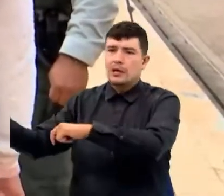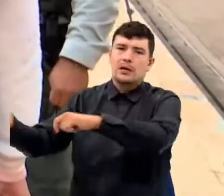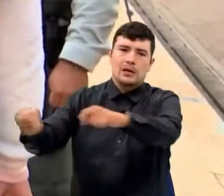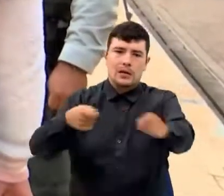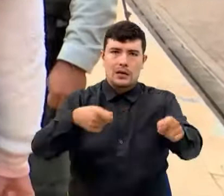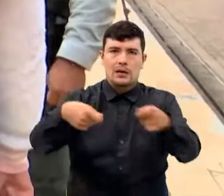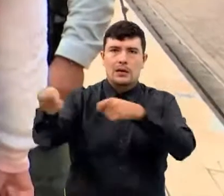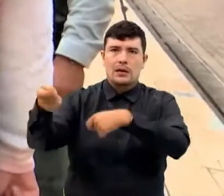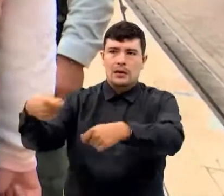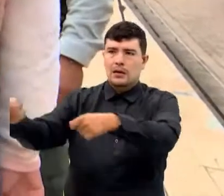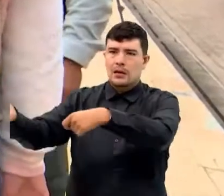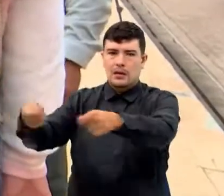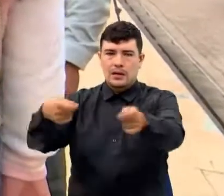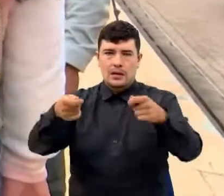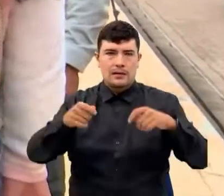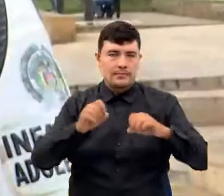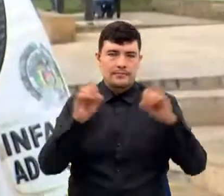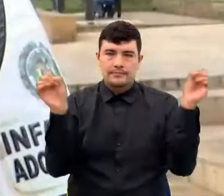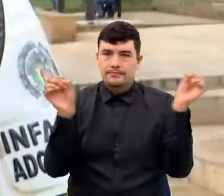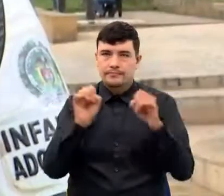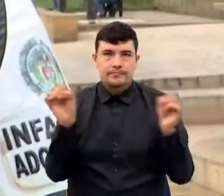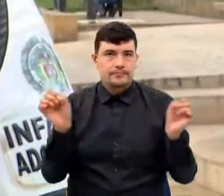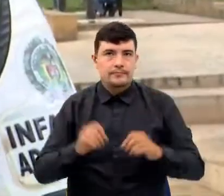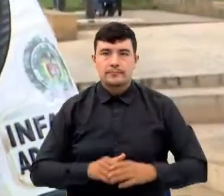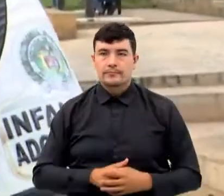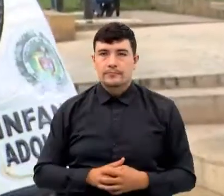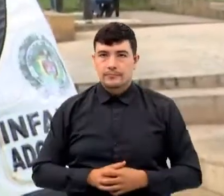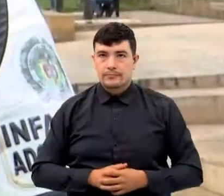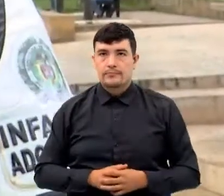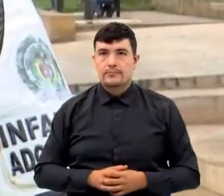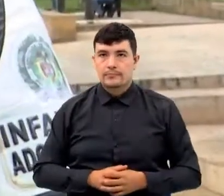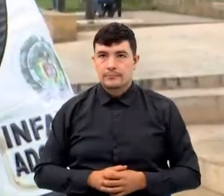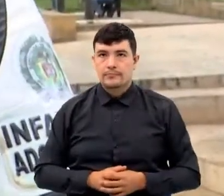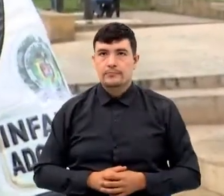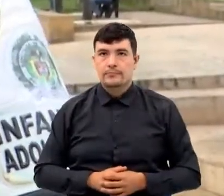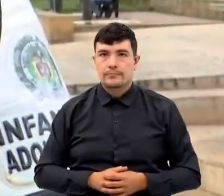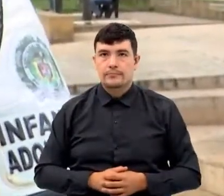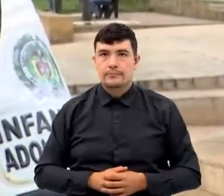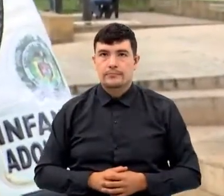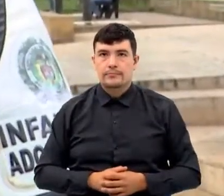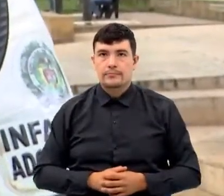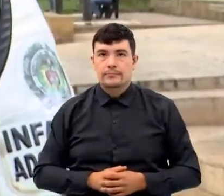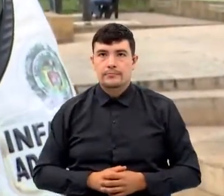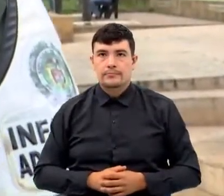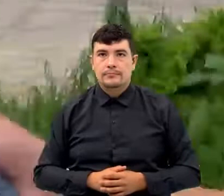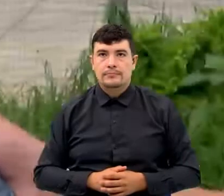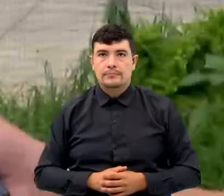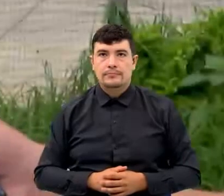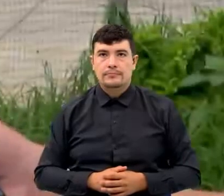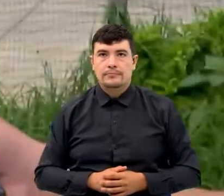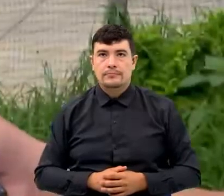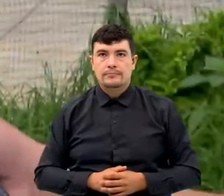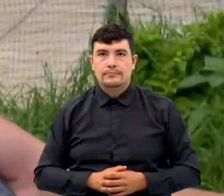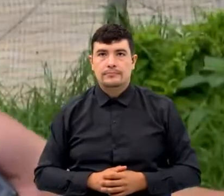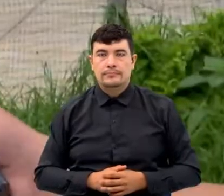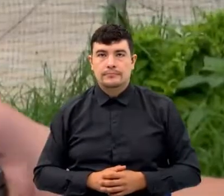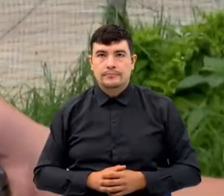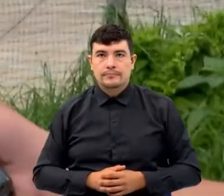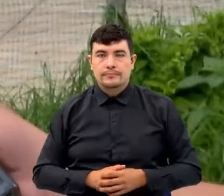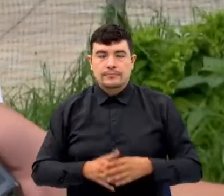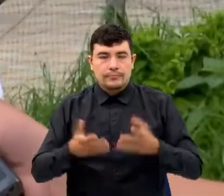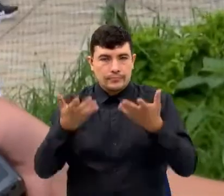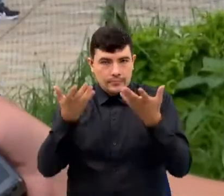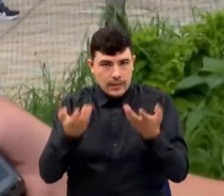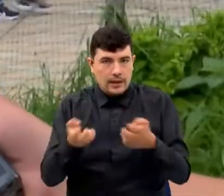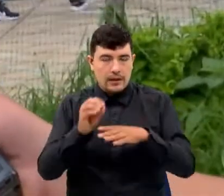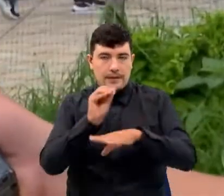llevar por un disfraz realmente que llame la atención, pues para poder abordar a nuestros niños, niñas, adolescentes. Queremos hacerles